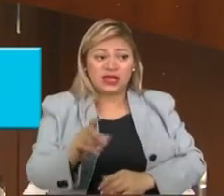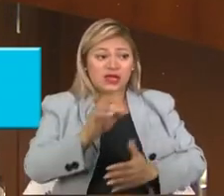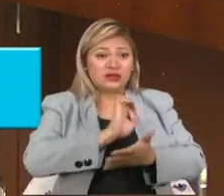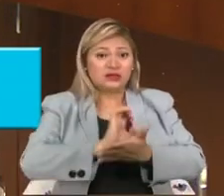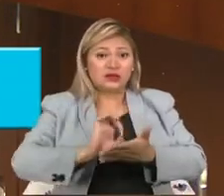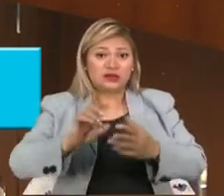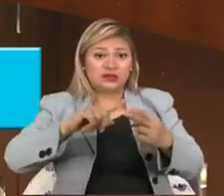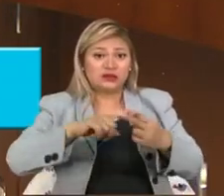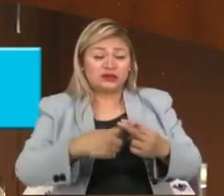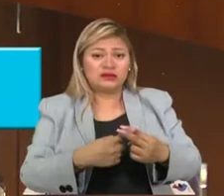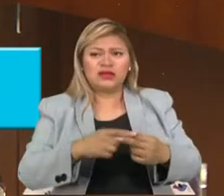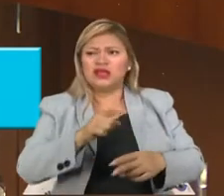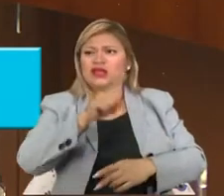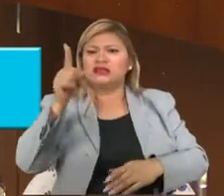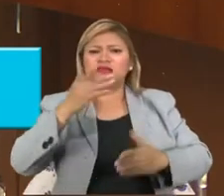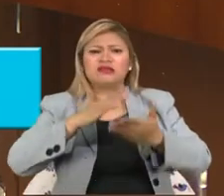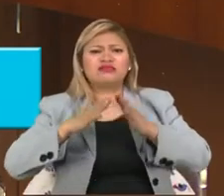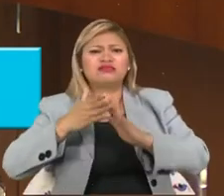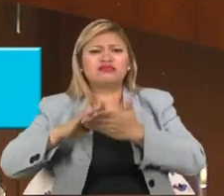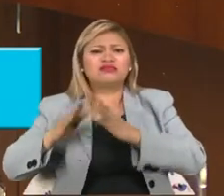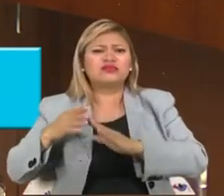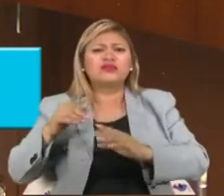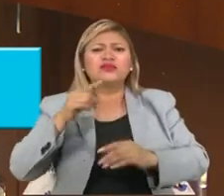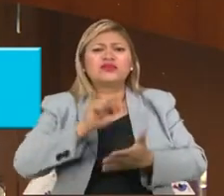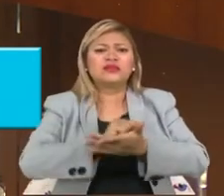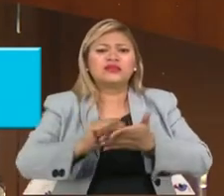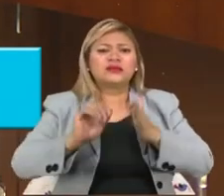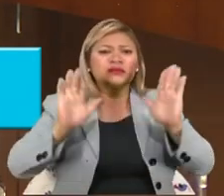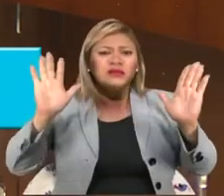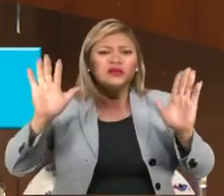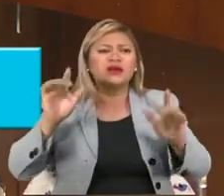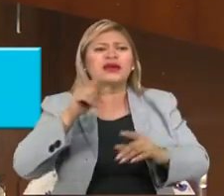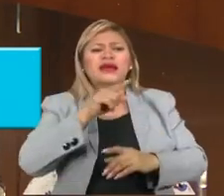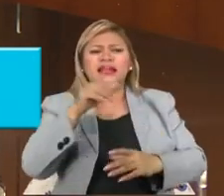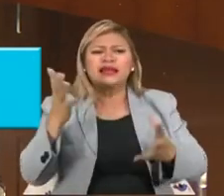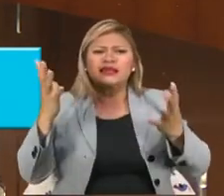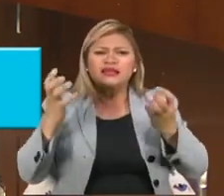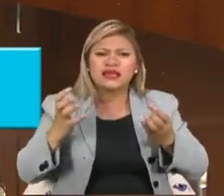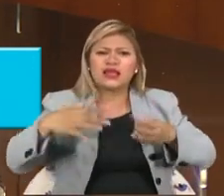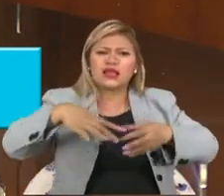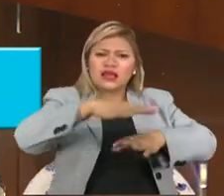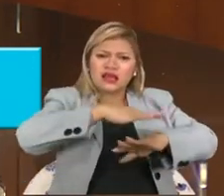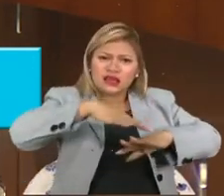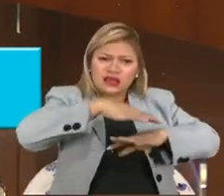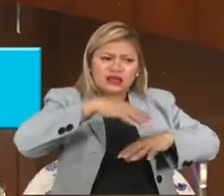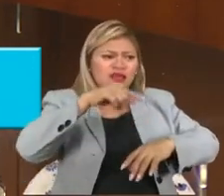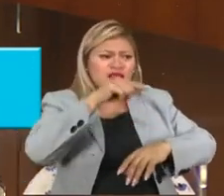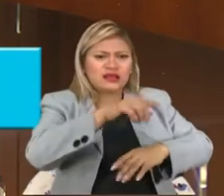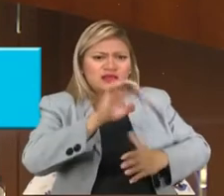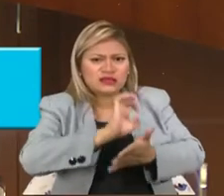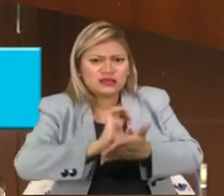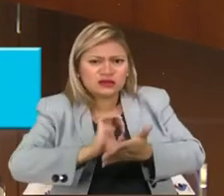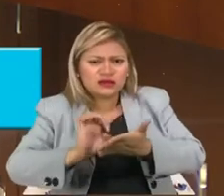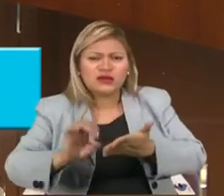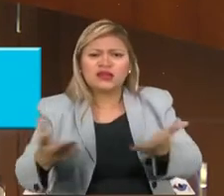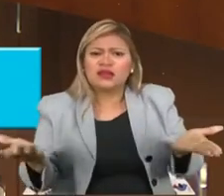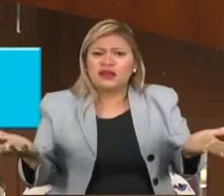San Miguelito requiere la infraestructura que estaba prometida para esa escuela. Bachilleres que se habían